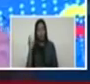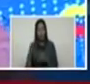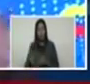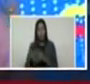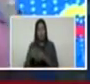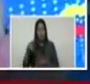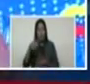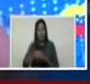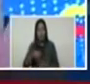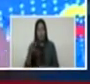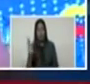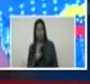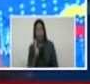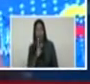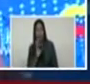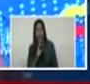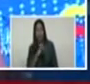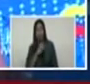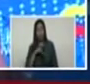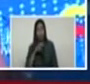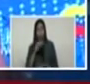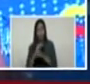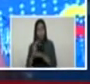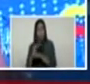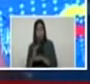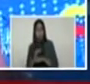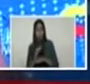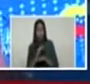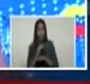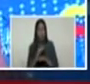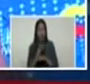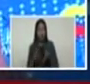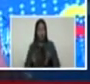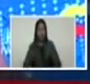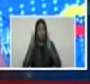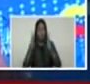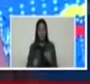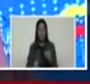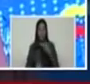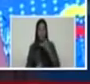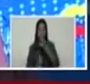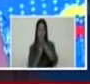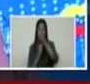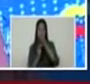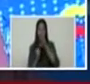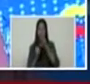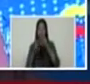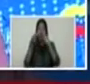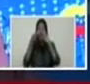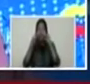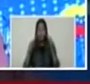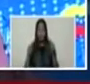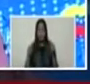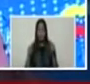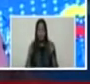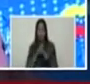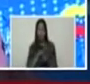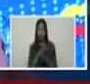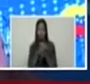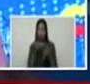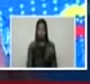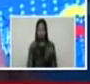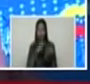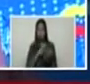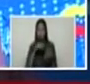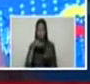mentira. En Venezuela quedó demostrado que el populismo y que todo lo que hicieron estos señores, que no fue otra cosa que robárselo todo,